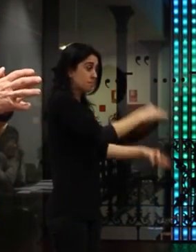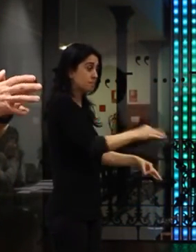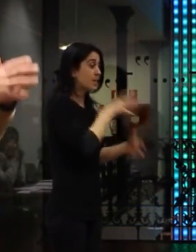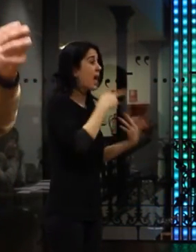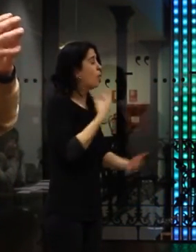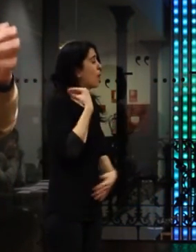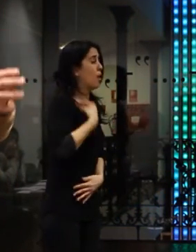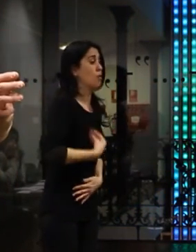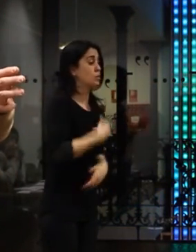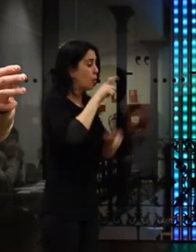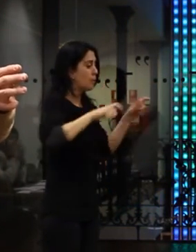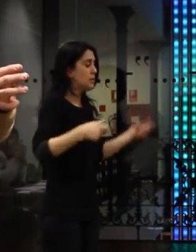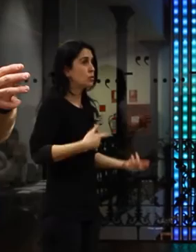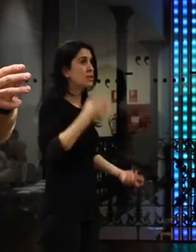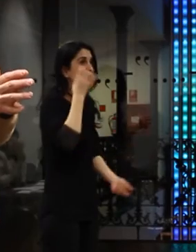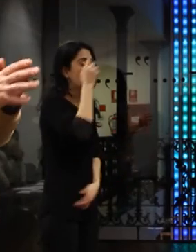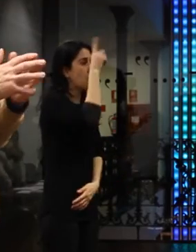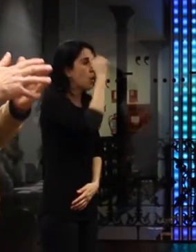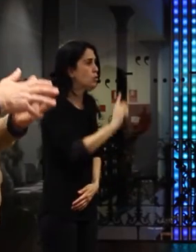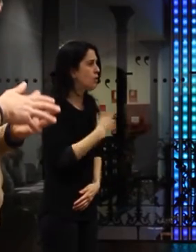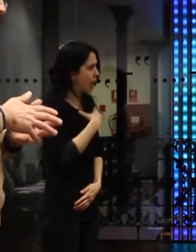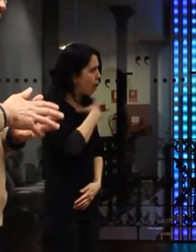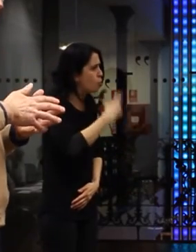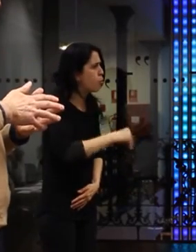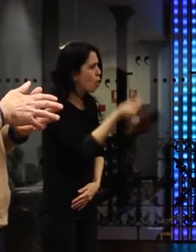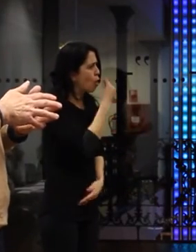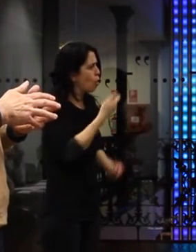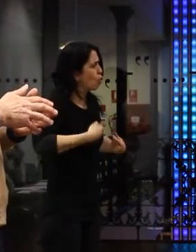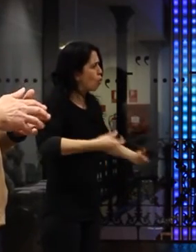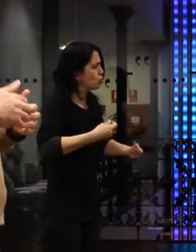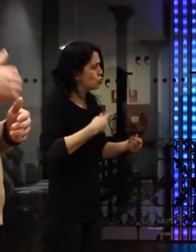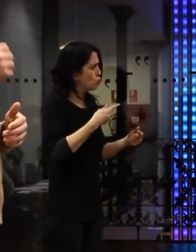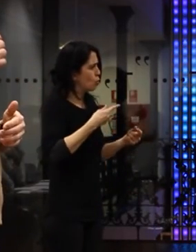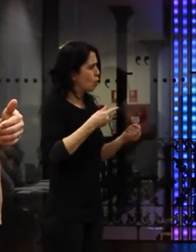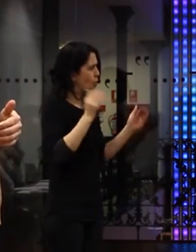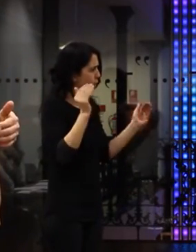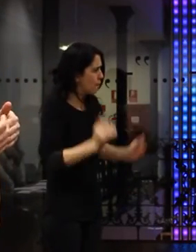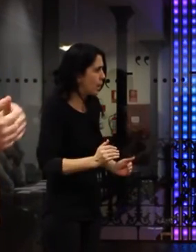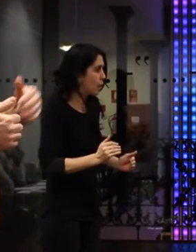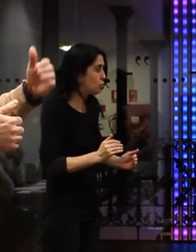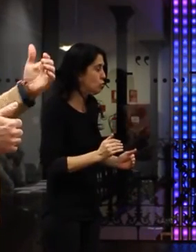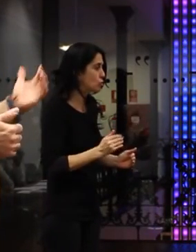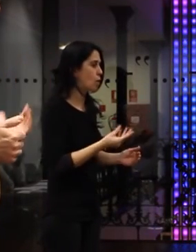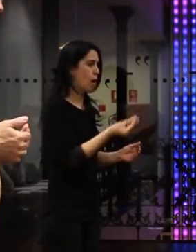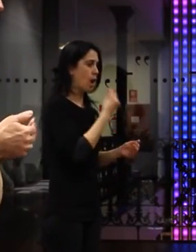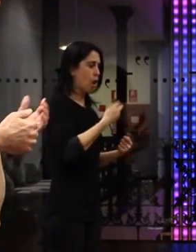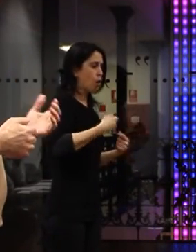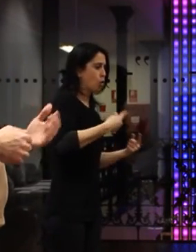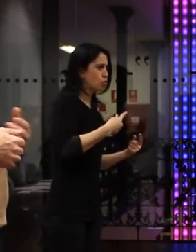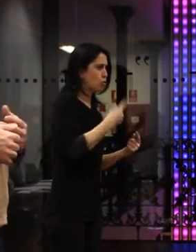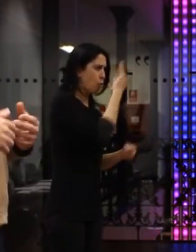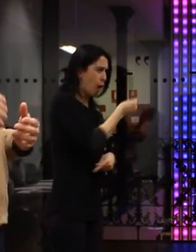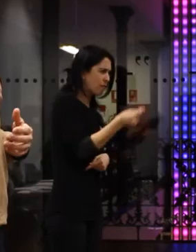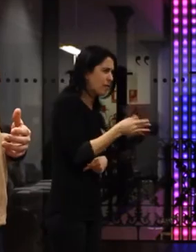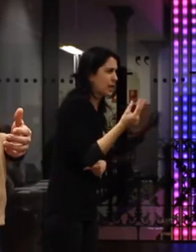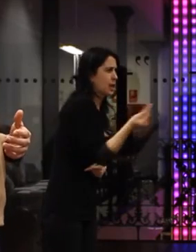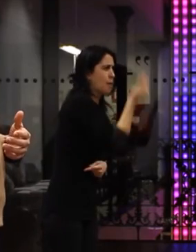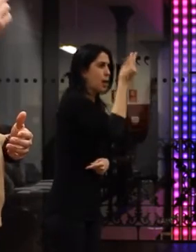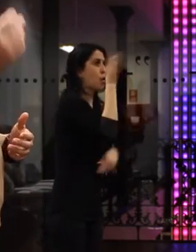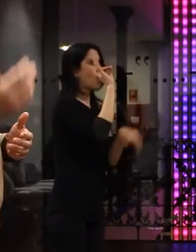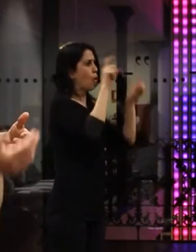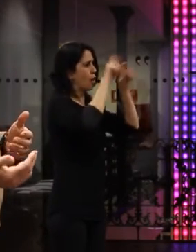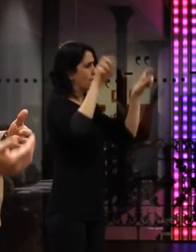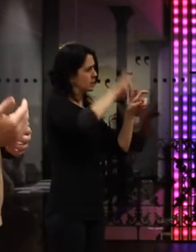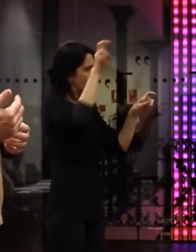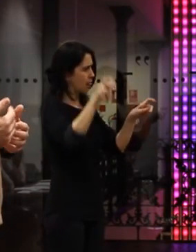a lo mejor reducir su consumo mediante un uso más eficiente, que podrían cambiar de compañía, que